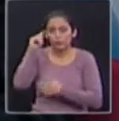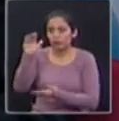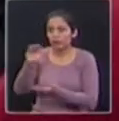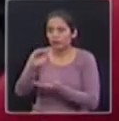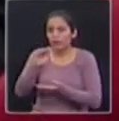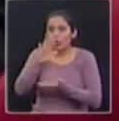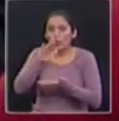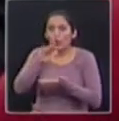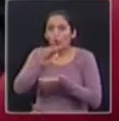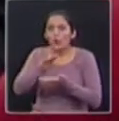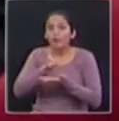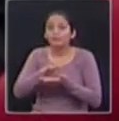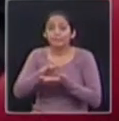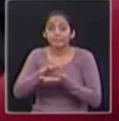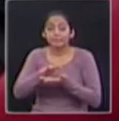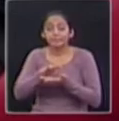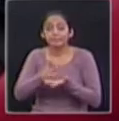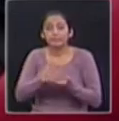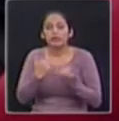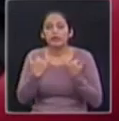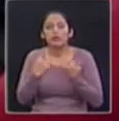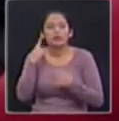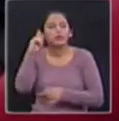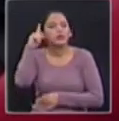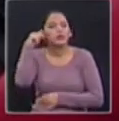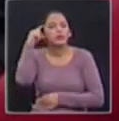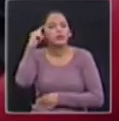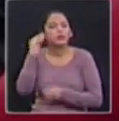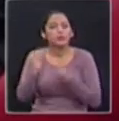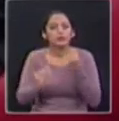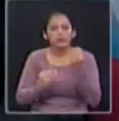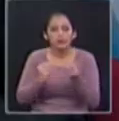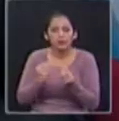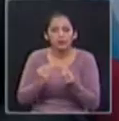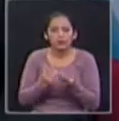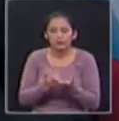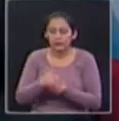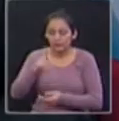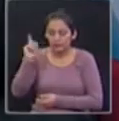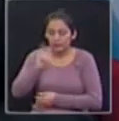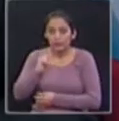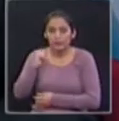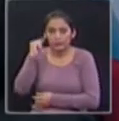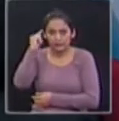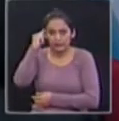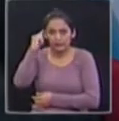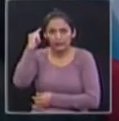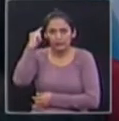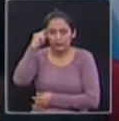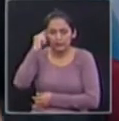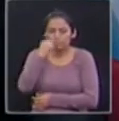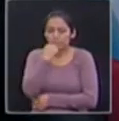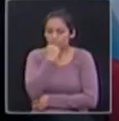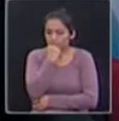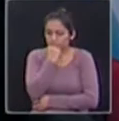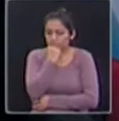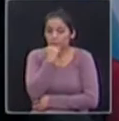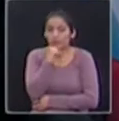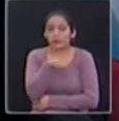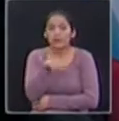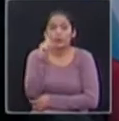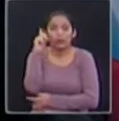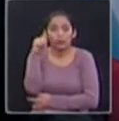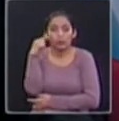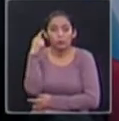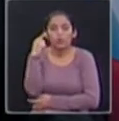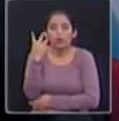que es lo que se es el yo creo que en realidad lo que se debe hacer es ir al problema de fondo el problema de fondo es que tenemos todavía un fisco que gasta más allá de